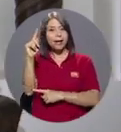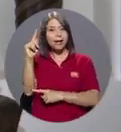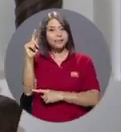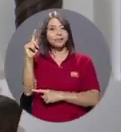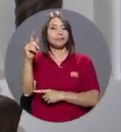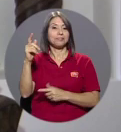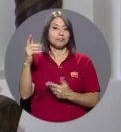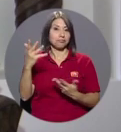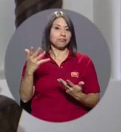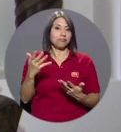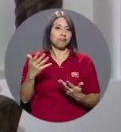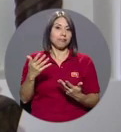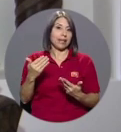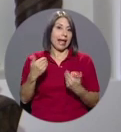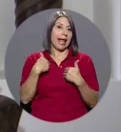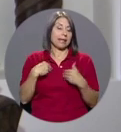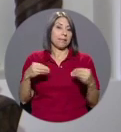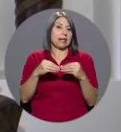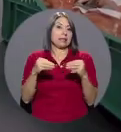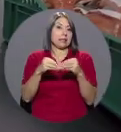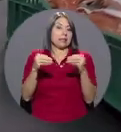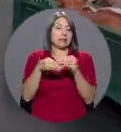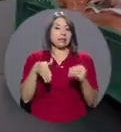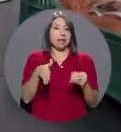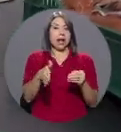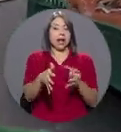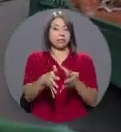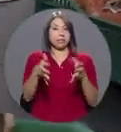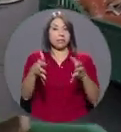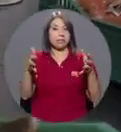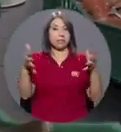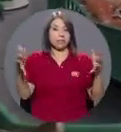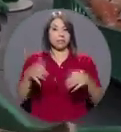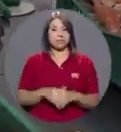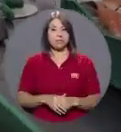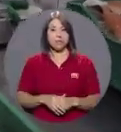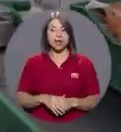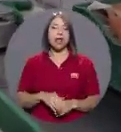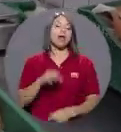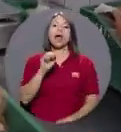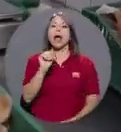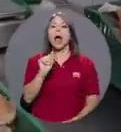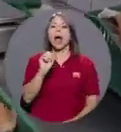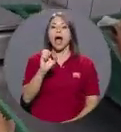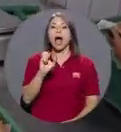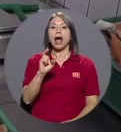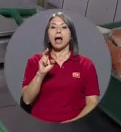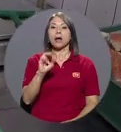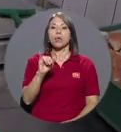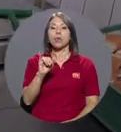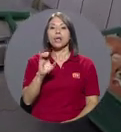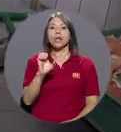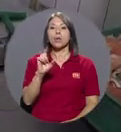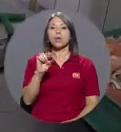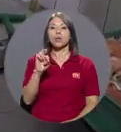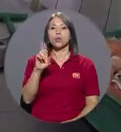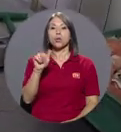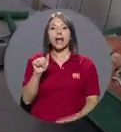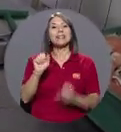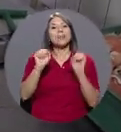para haber un gran incremento de la producción. Bueno, la acuicultura se